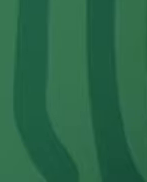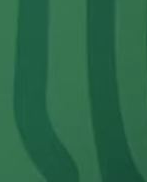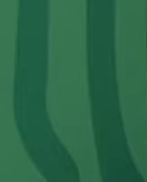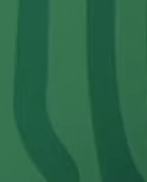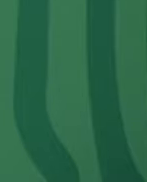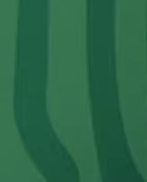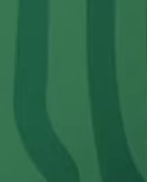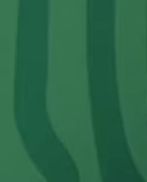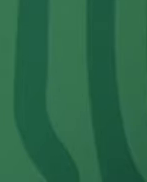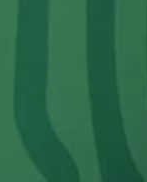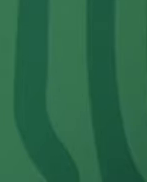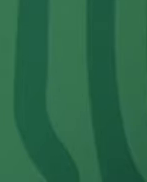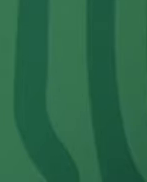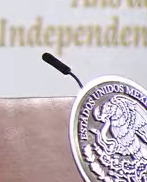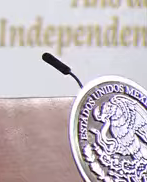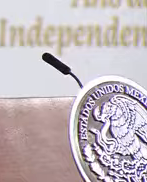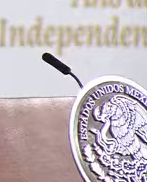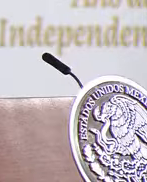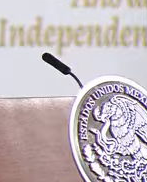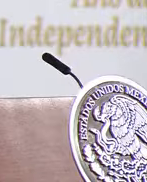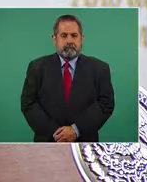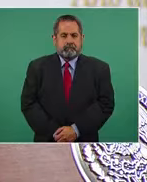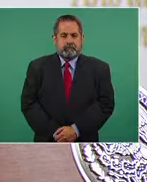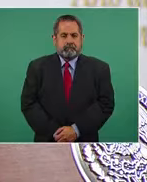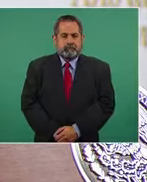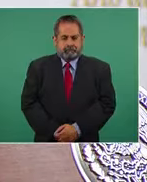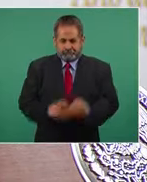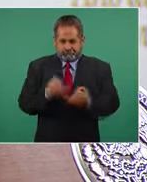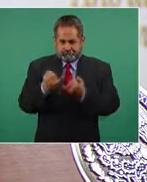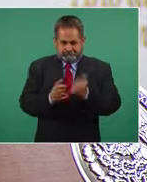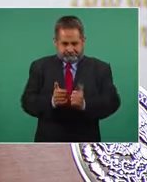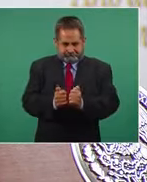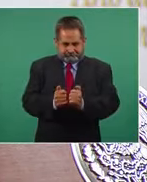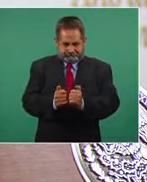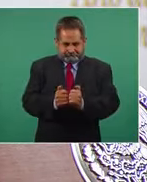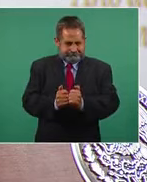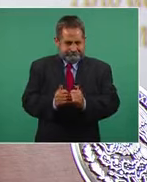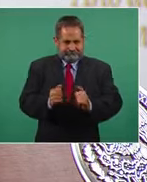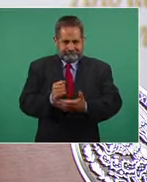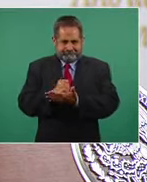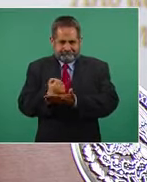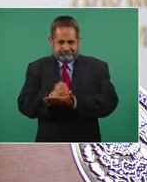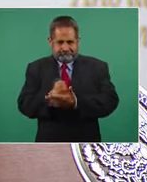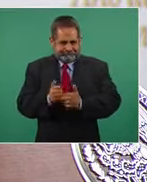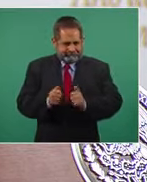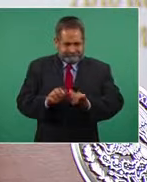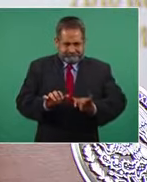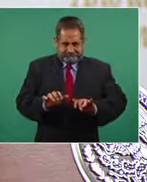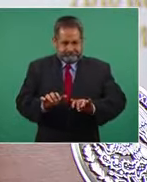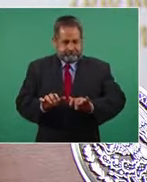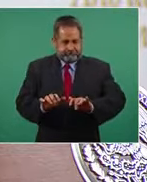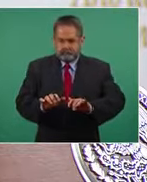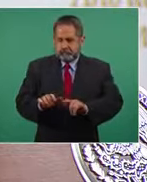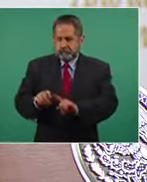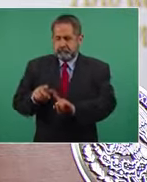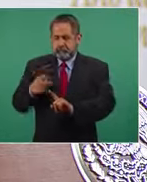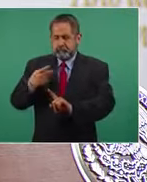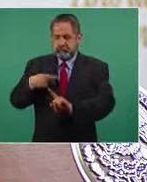¿sí?, un ser humano de color, de un